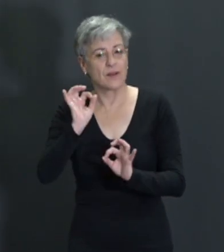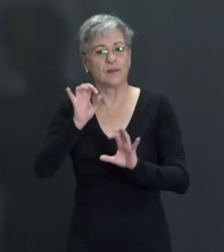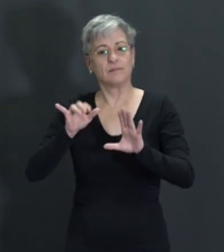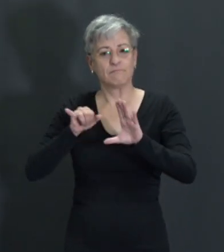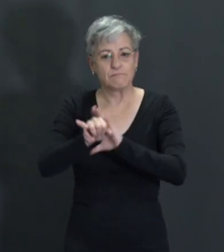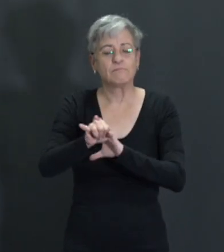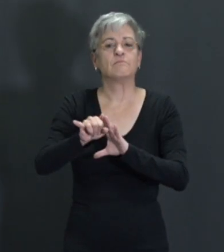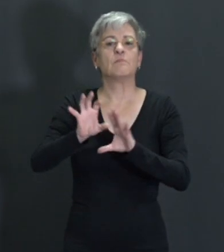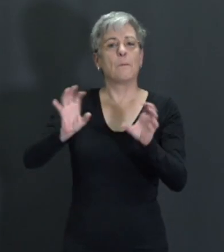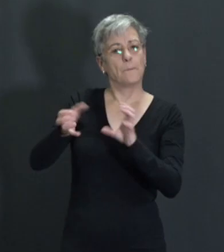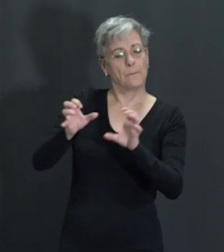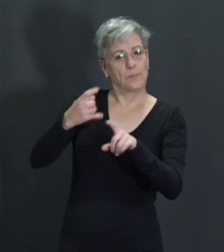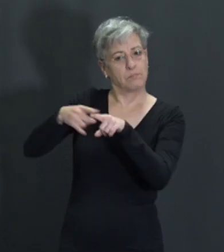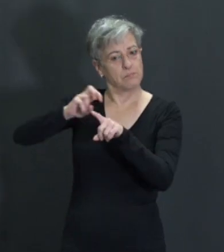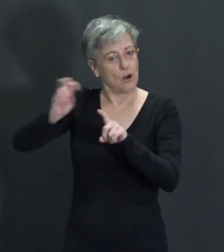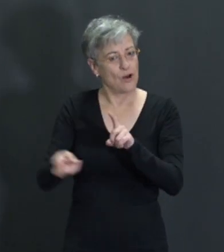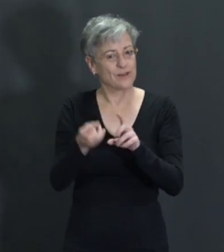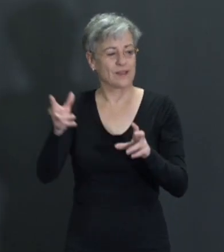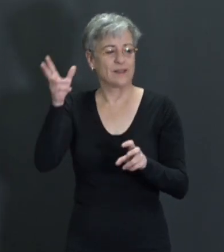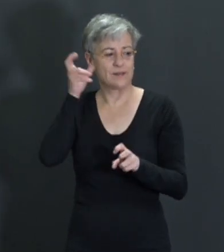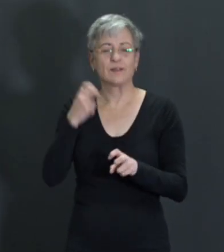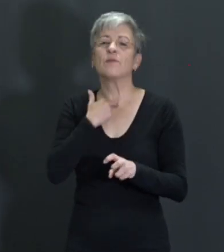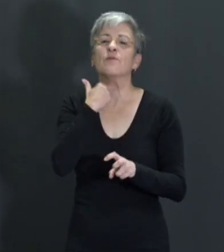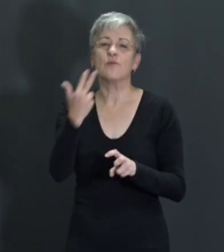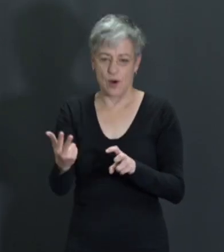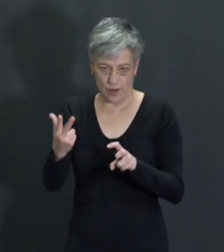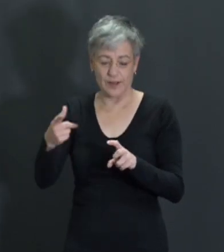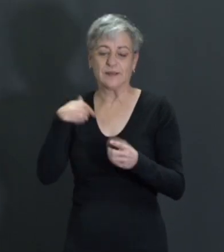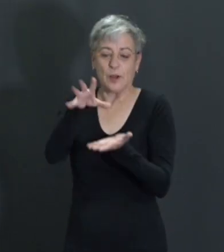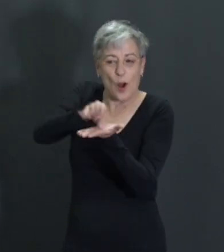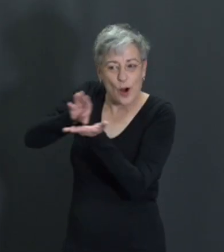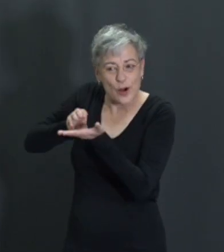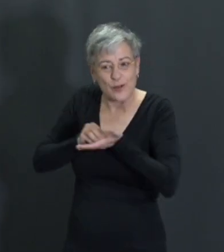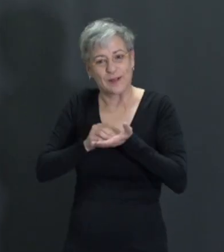podcast, seguramente, si nos da el tiempo, con contenidos extraídos de las conversaciones.